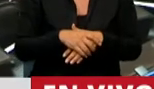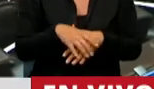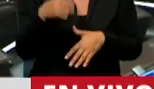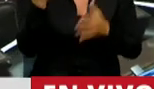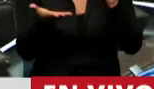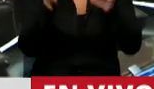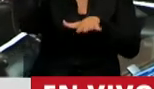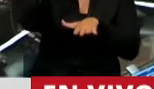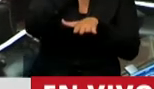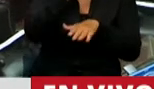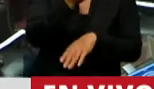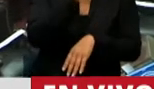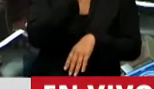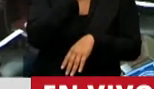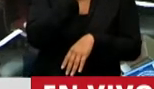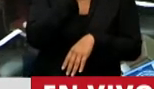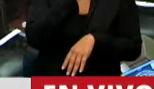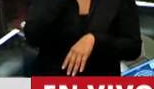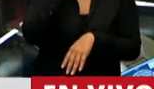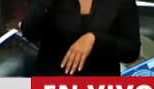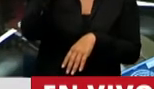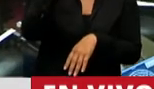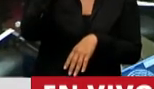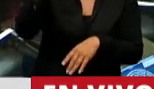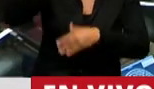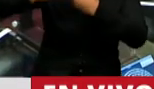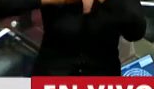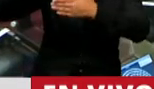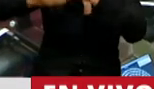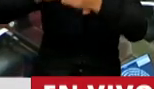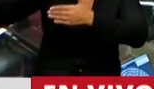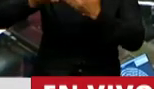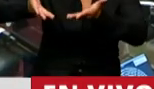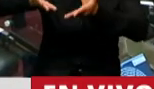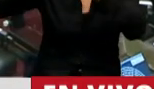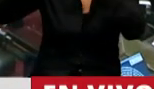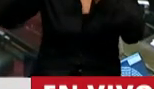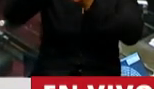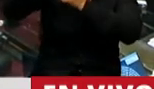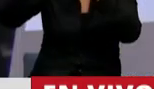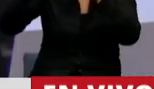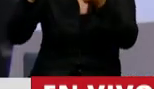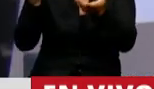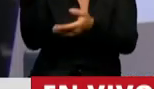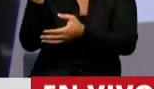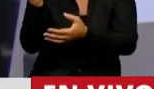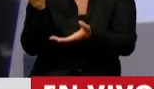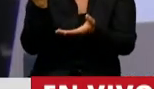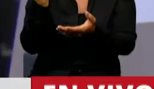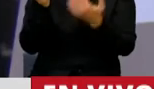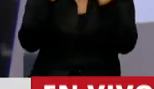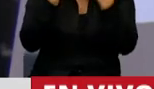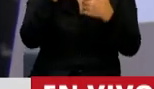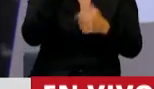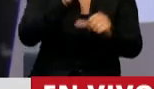ponemos como ejemplo en el enorme desarrollo que han tenido en términos de calidad humana, a partir de la ciencia